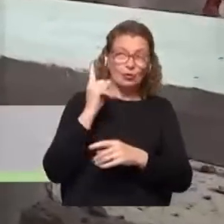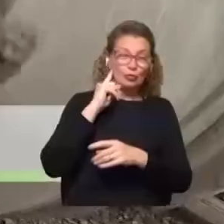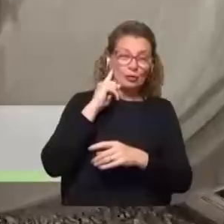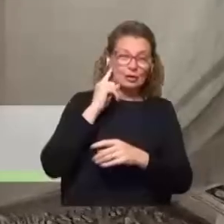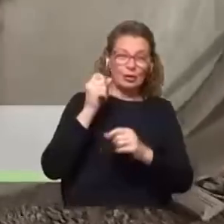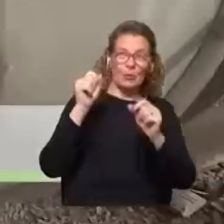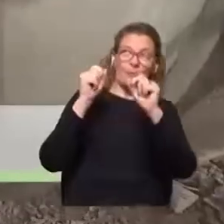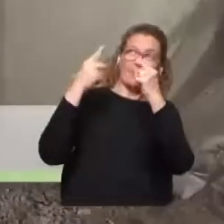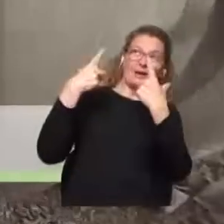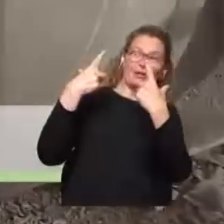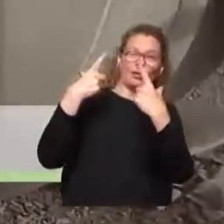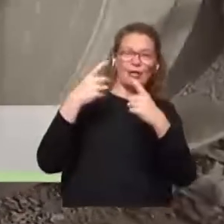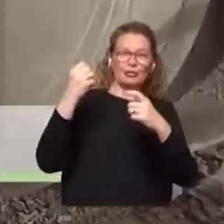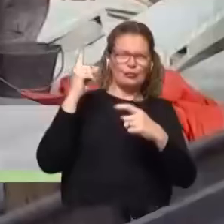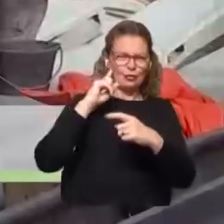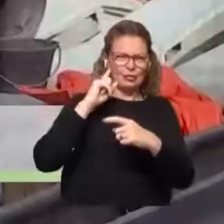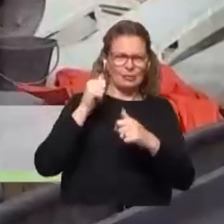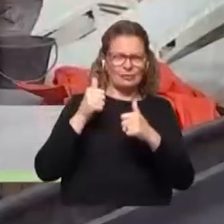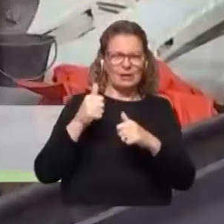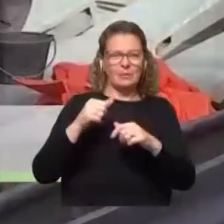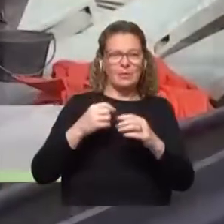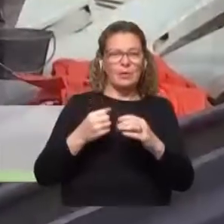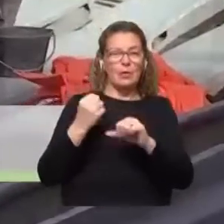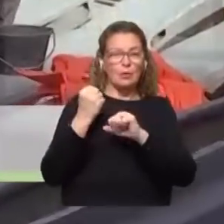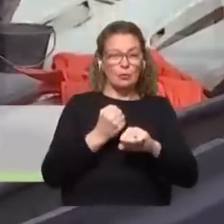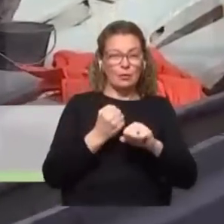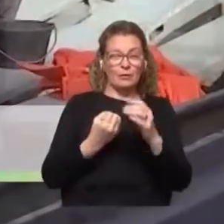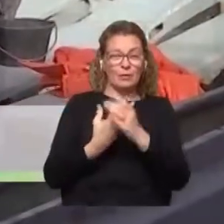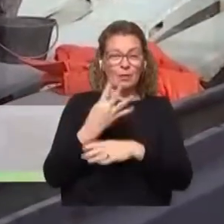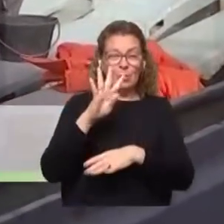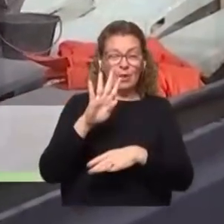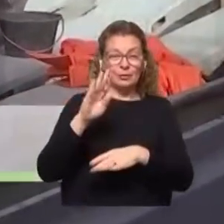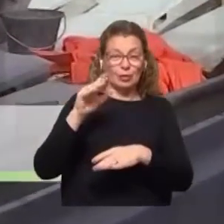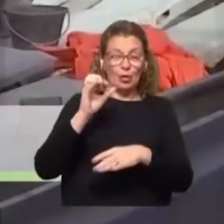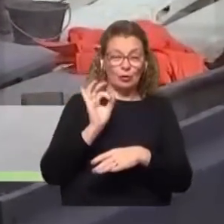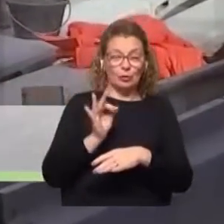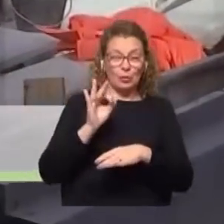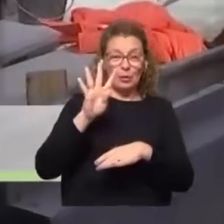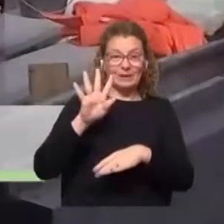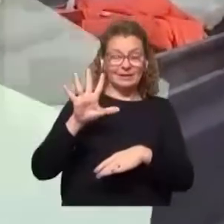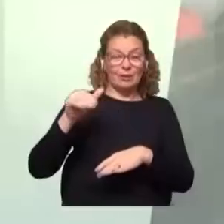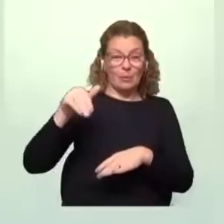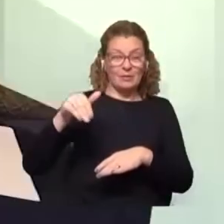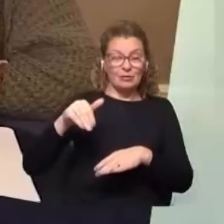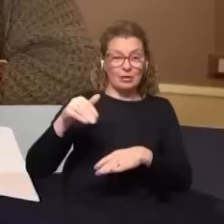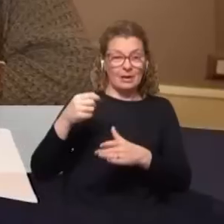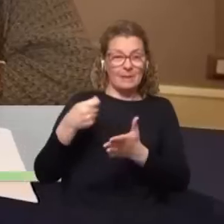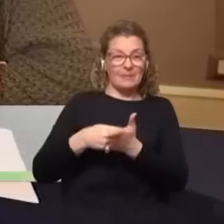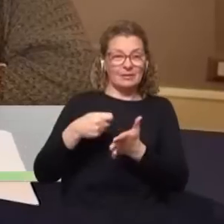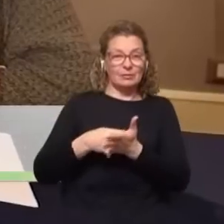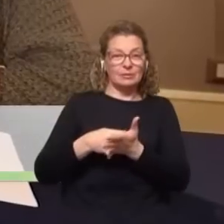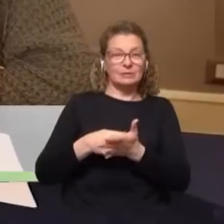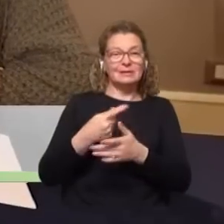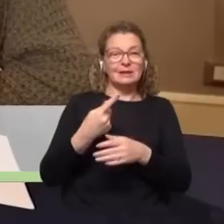y video la reinauguración está prevista para el 4 de octubre y el monto invertido llega a 45 millones de pesos el presidente